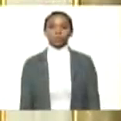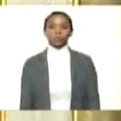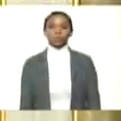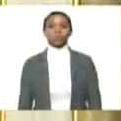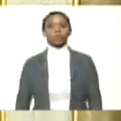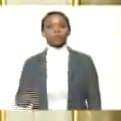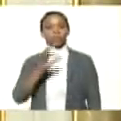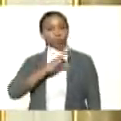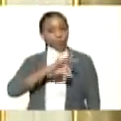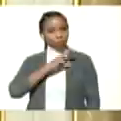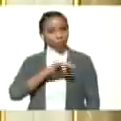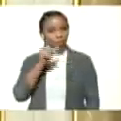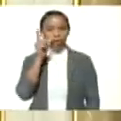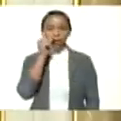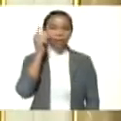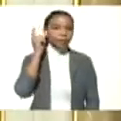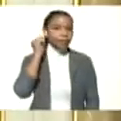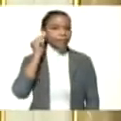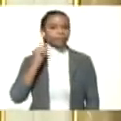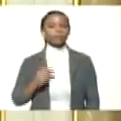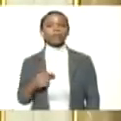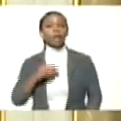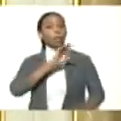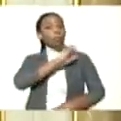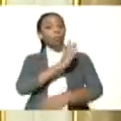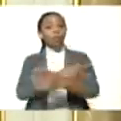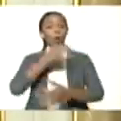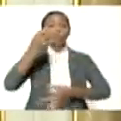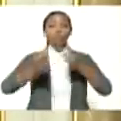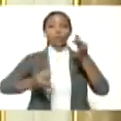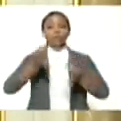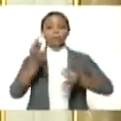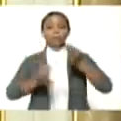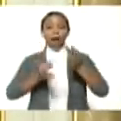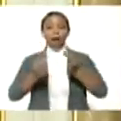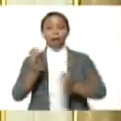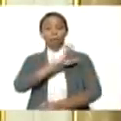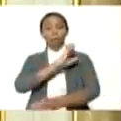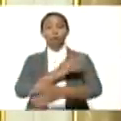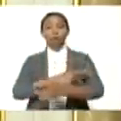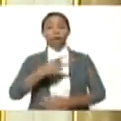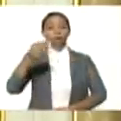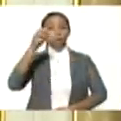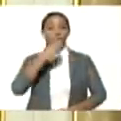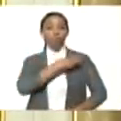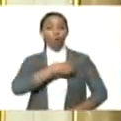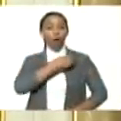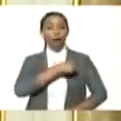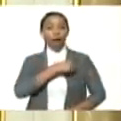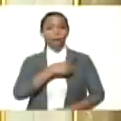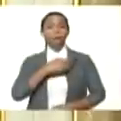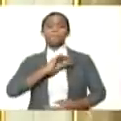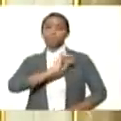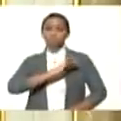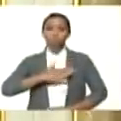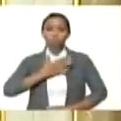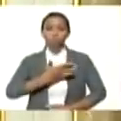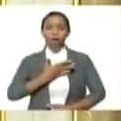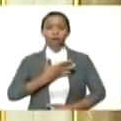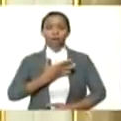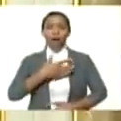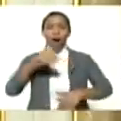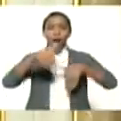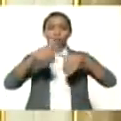señores y señoras del Poder Judicial, del Poder Moral, del Poder Electoral,